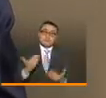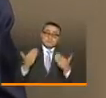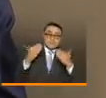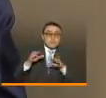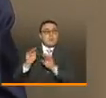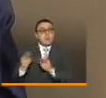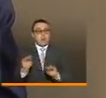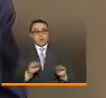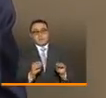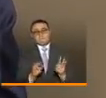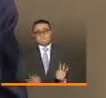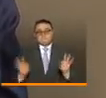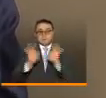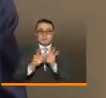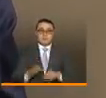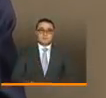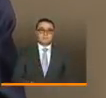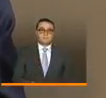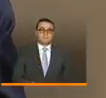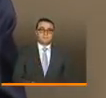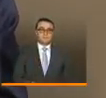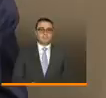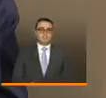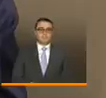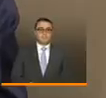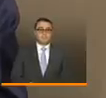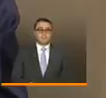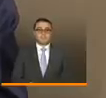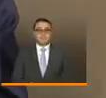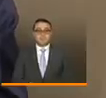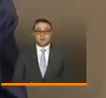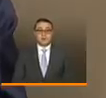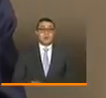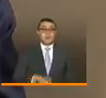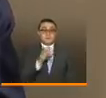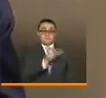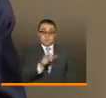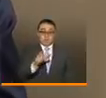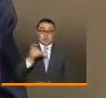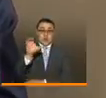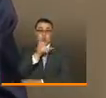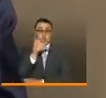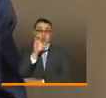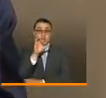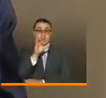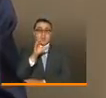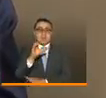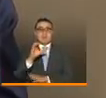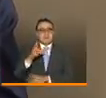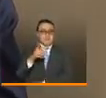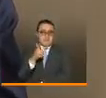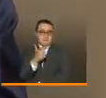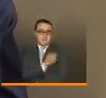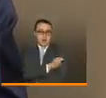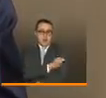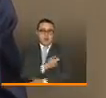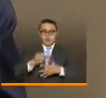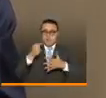vacunación. Que no debe haber colombiano en el territorio nacional que desconozca las características y